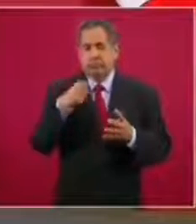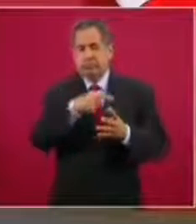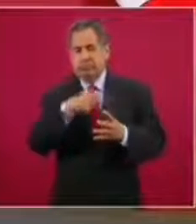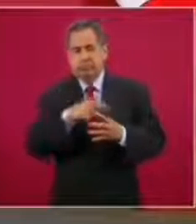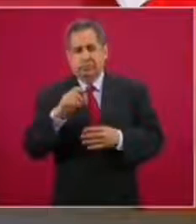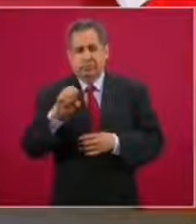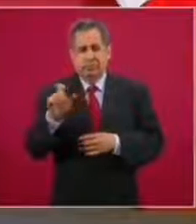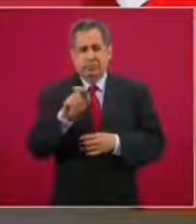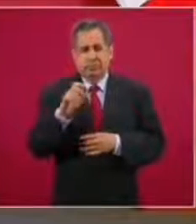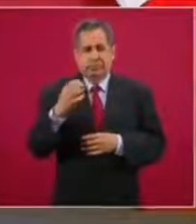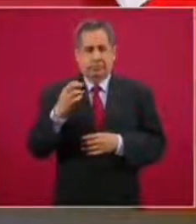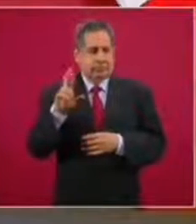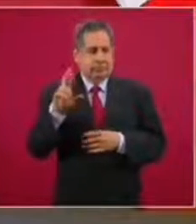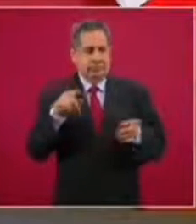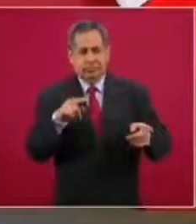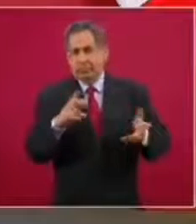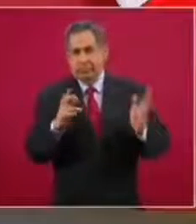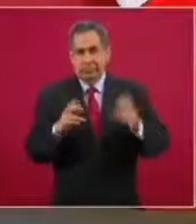Excelsior.